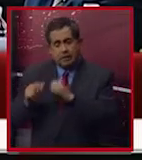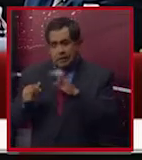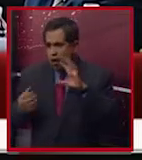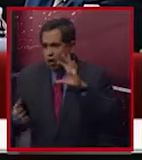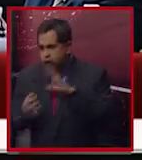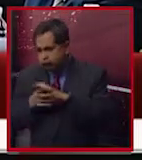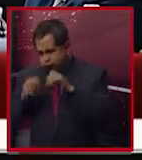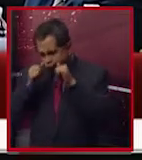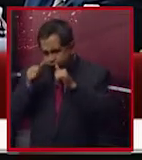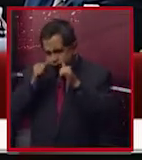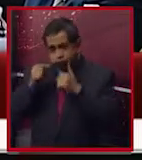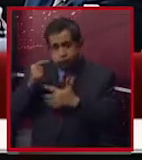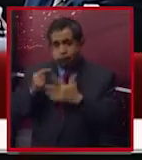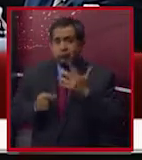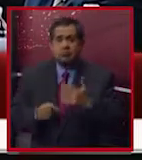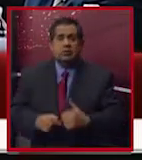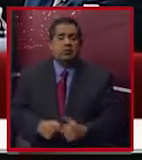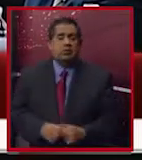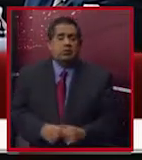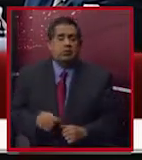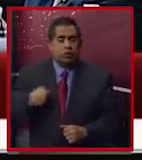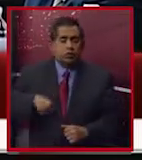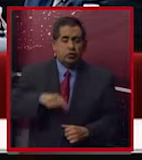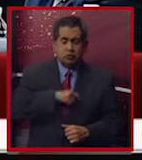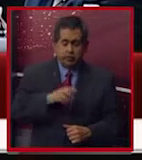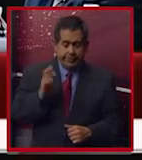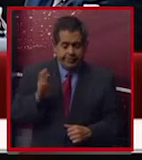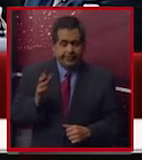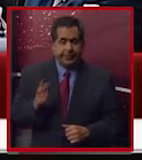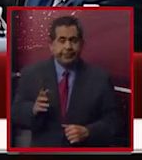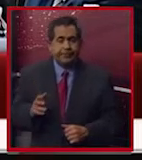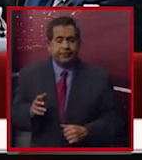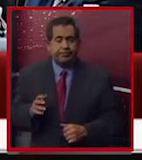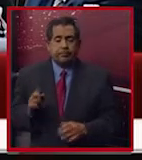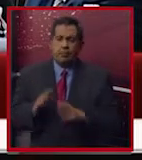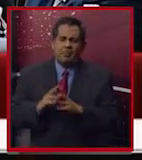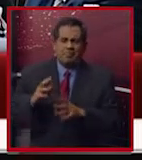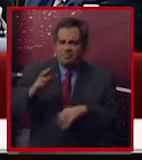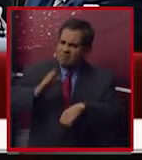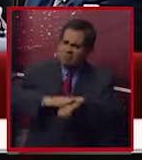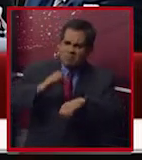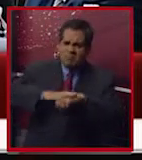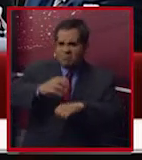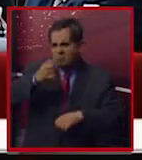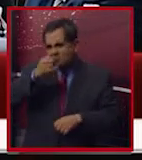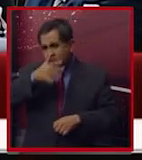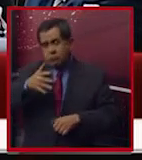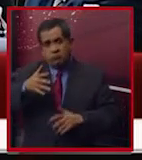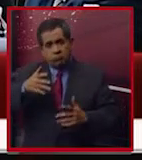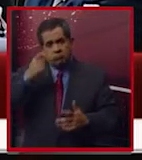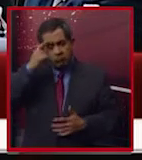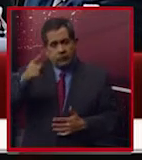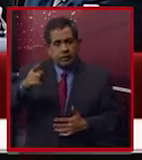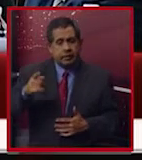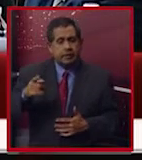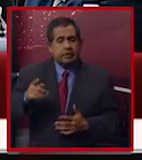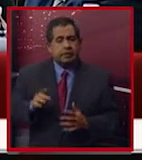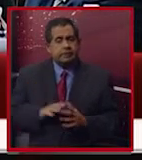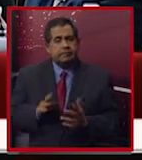de Centroamérica. Hemos elevado la voz, repito, para que se